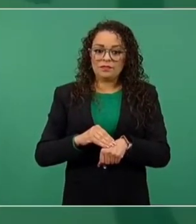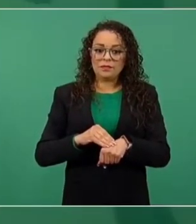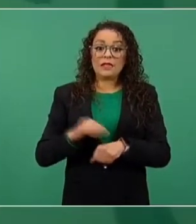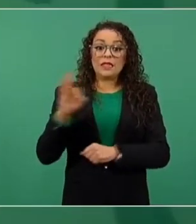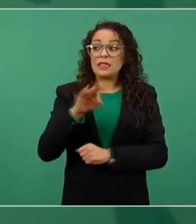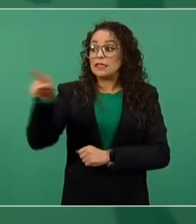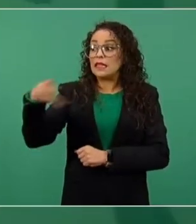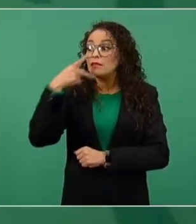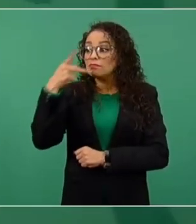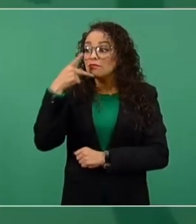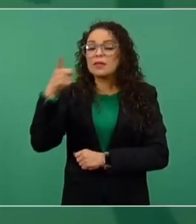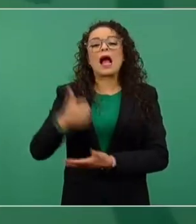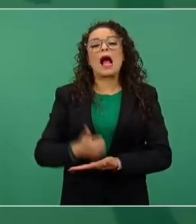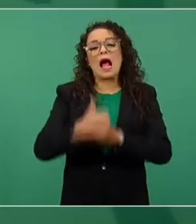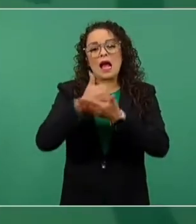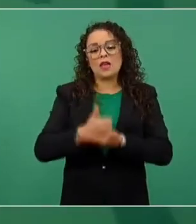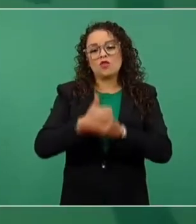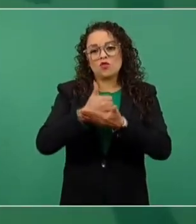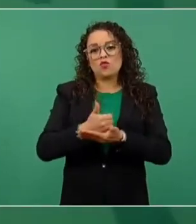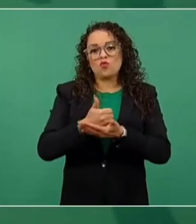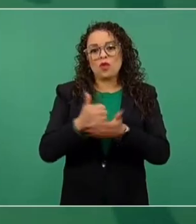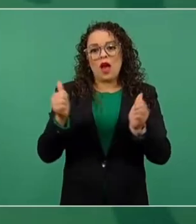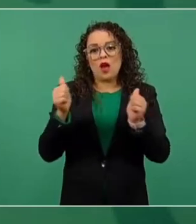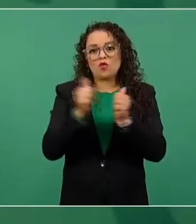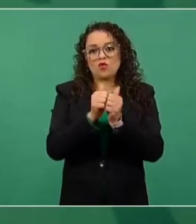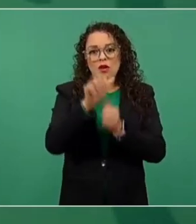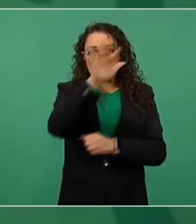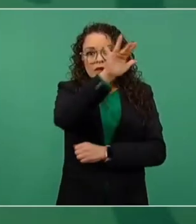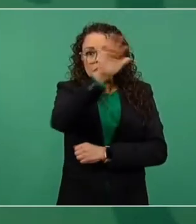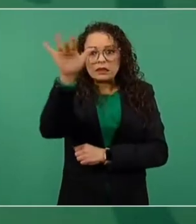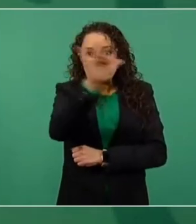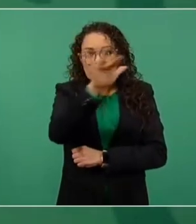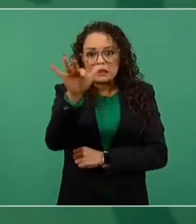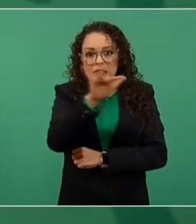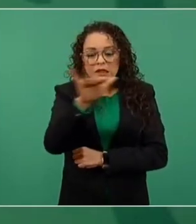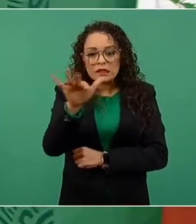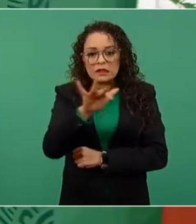ponle unas pantallas, un teleprompter ahí.